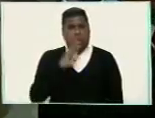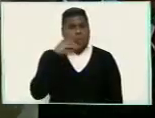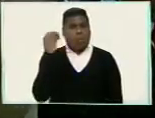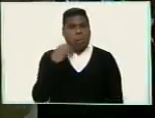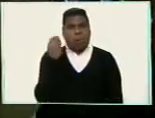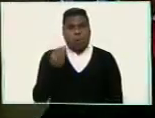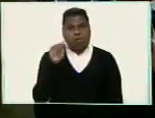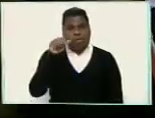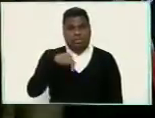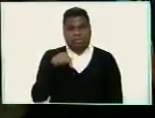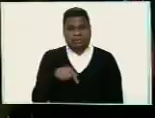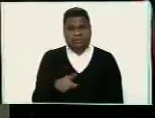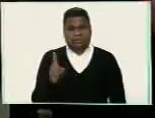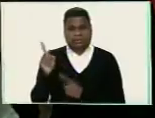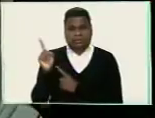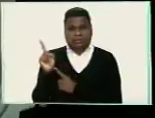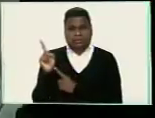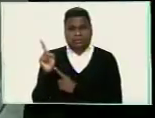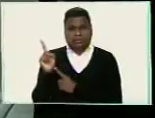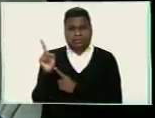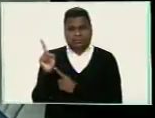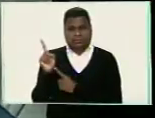formado aquí en las lides